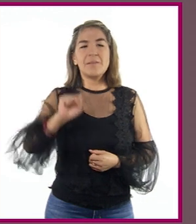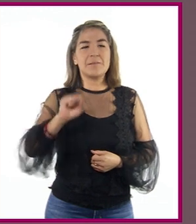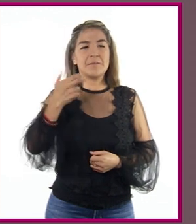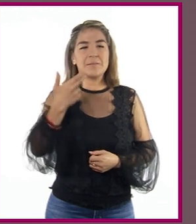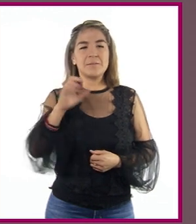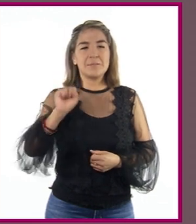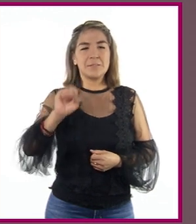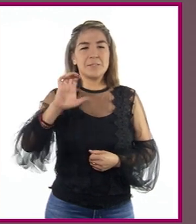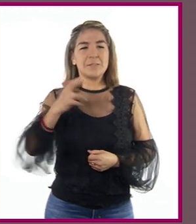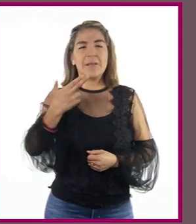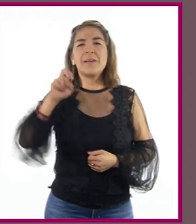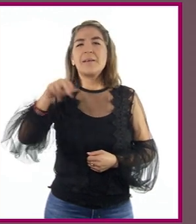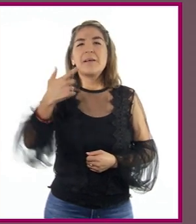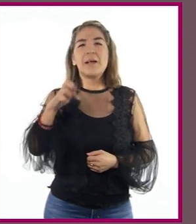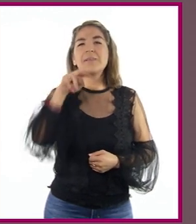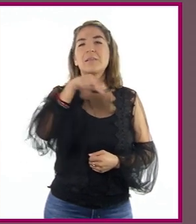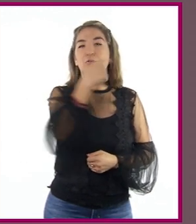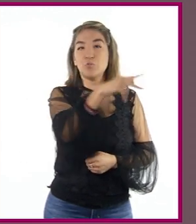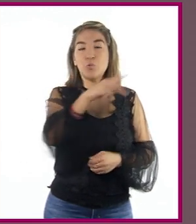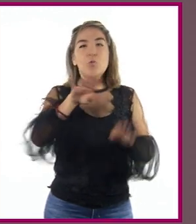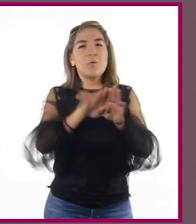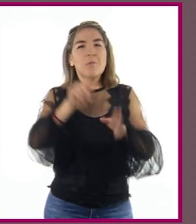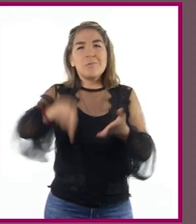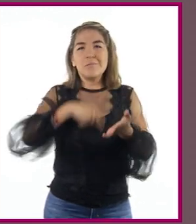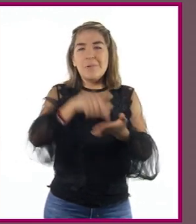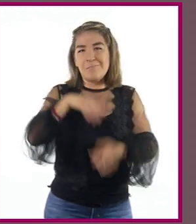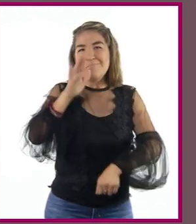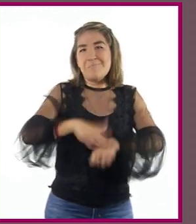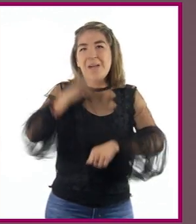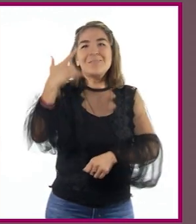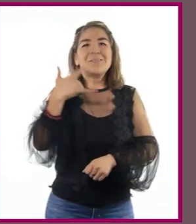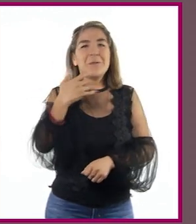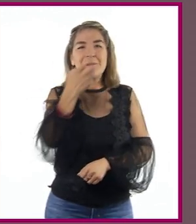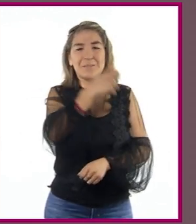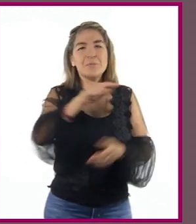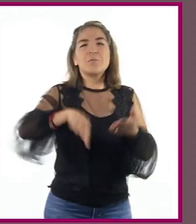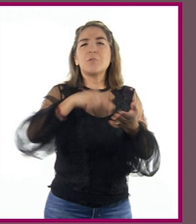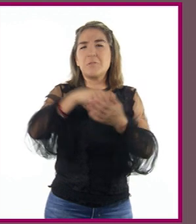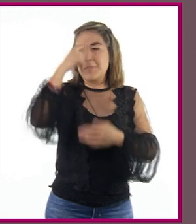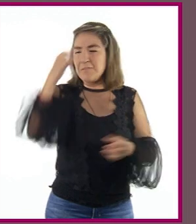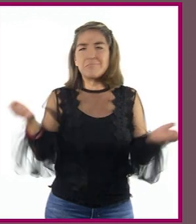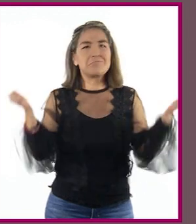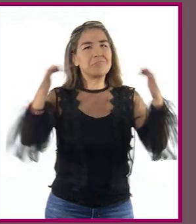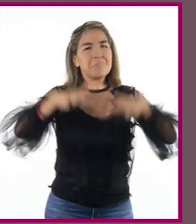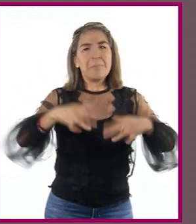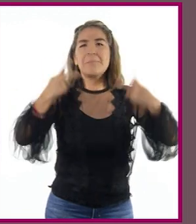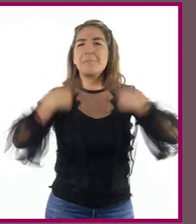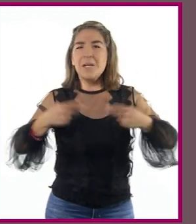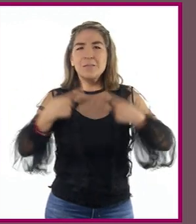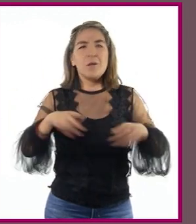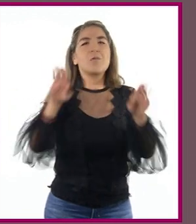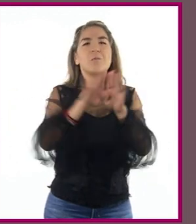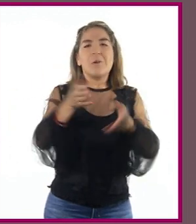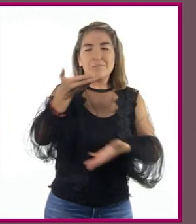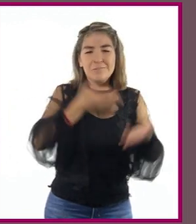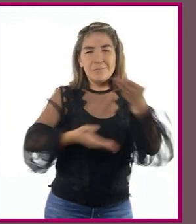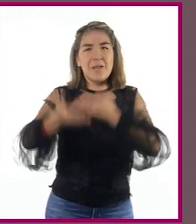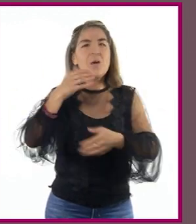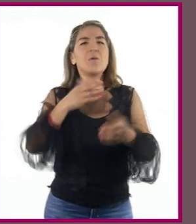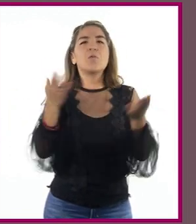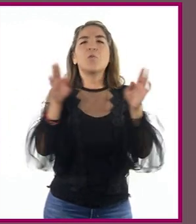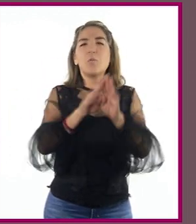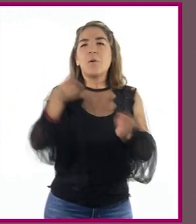de los mayores logros de la Unión Europea. Es un espacio sin fronteras internas, un espacio en el